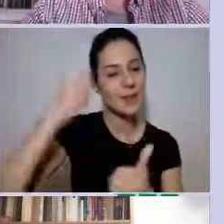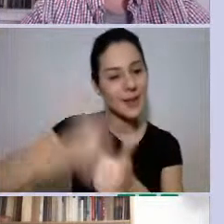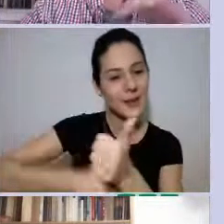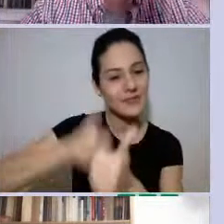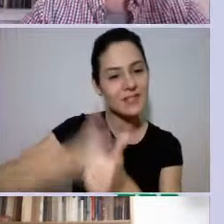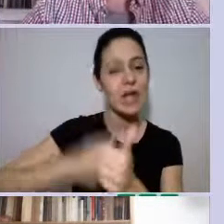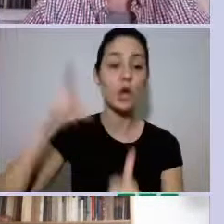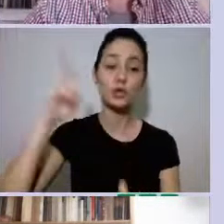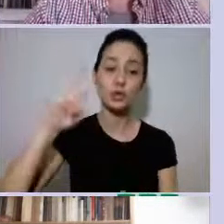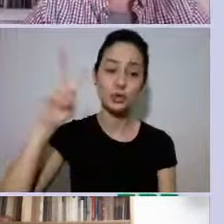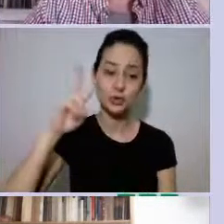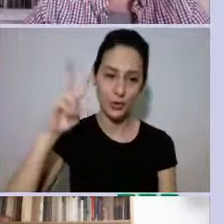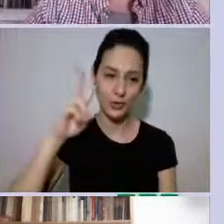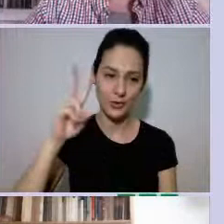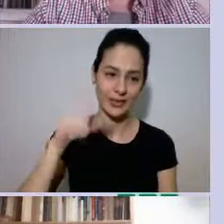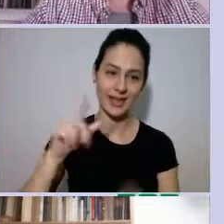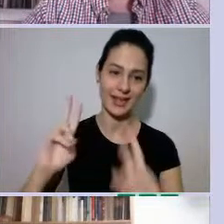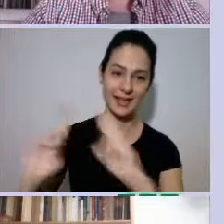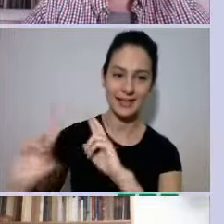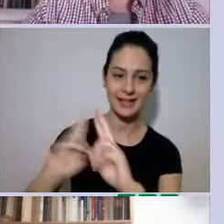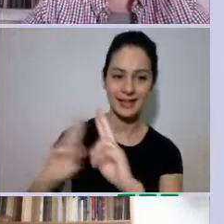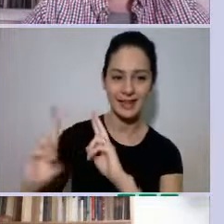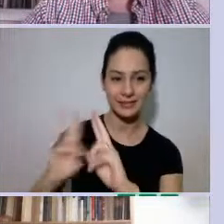histórica acerca de estas